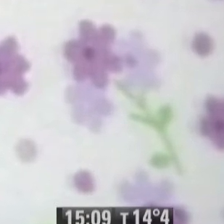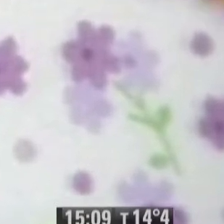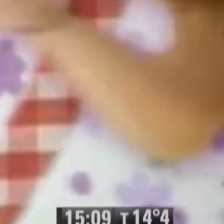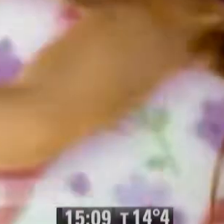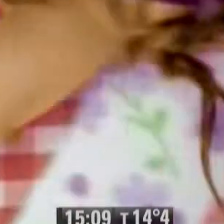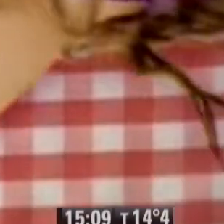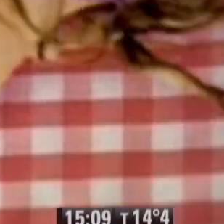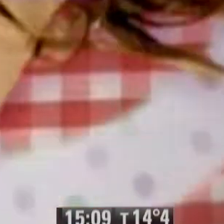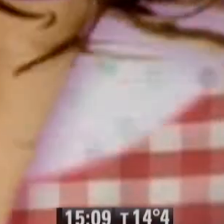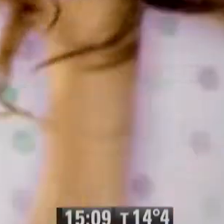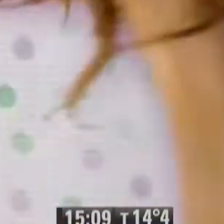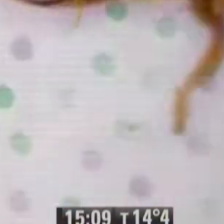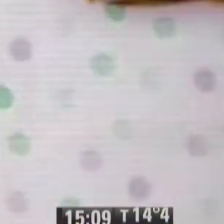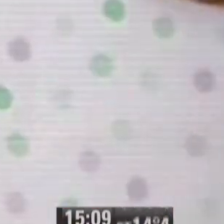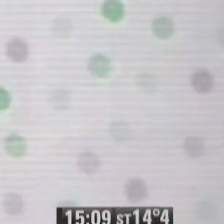m